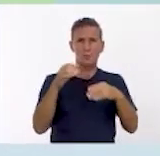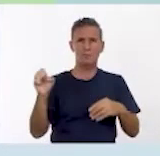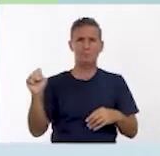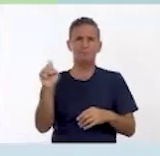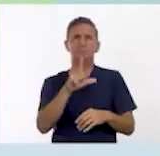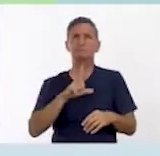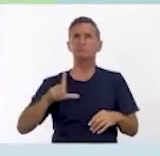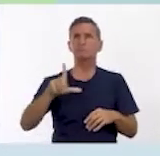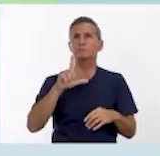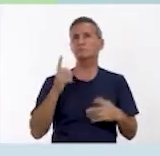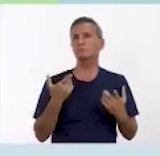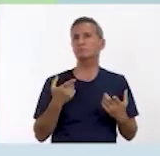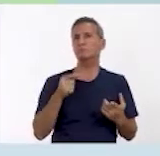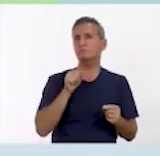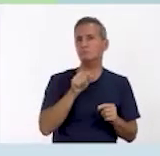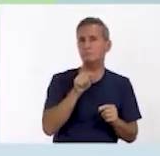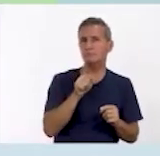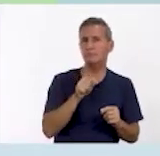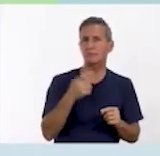la construcción del socialismo.